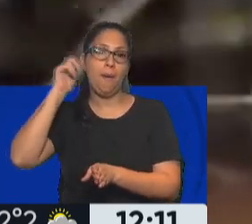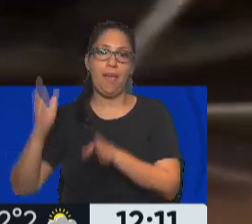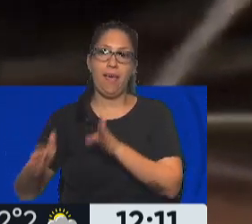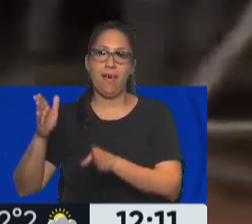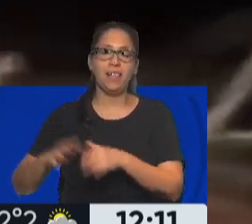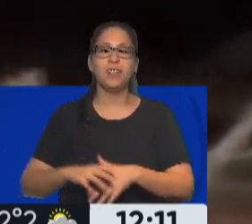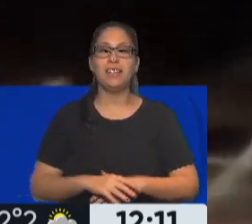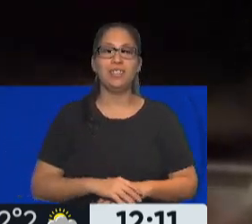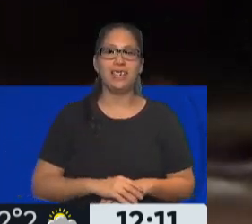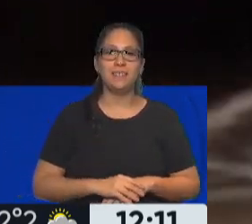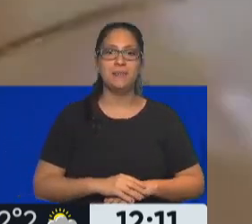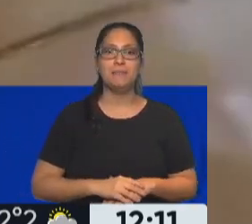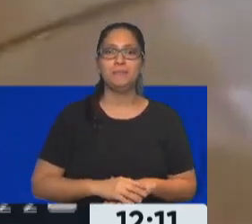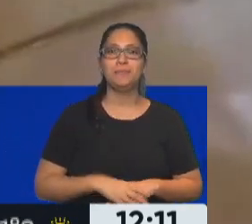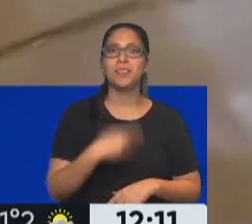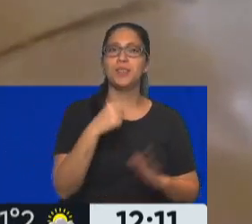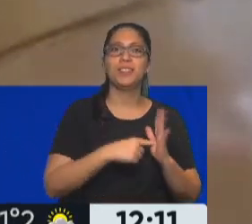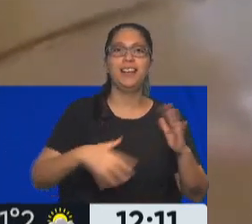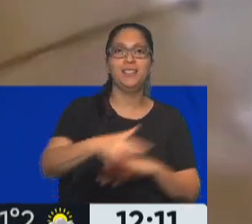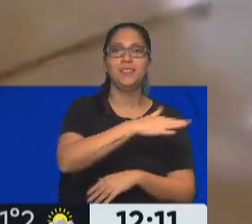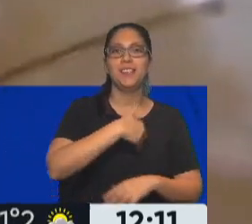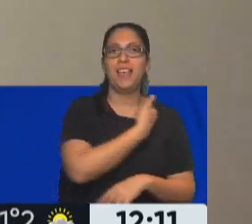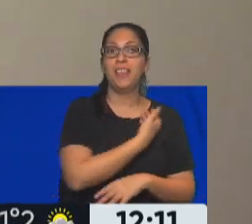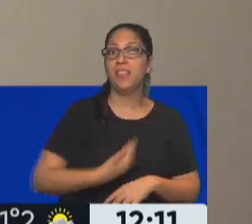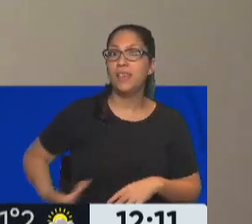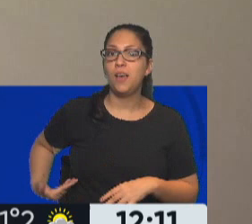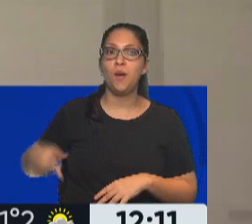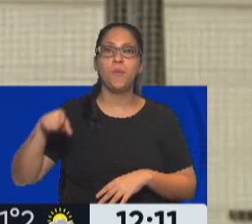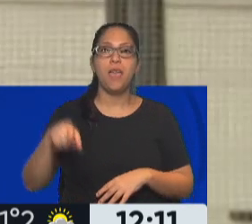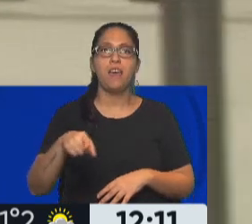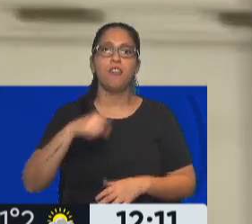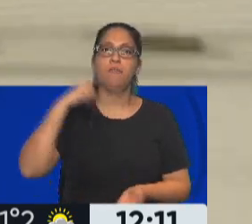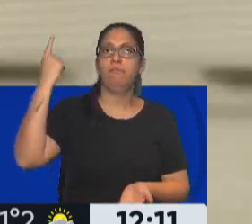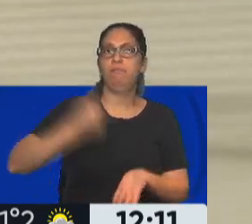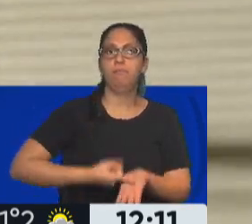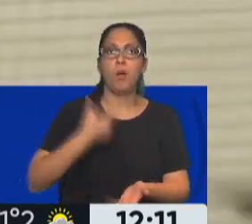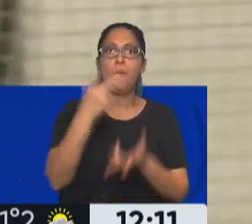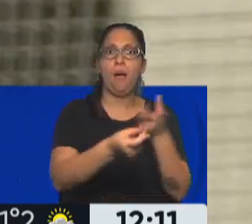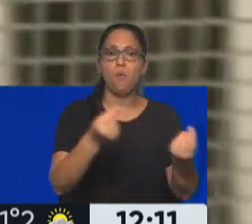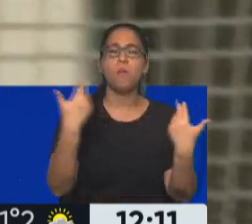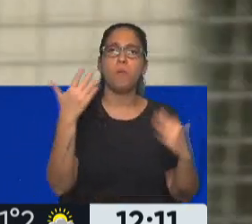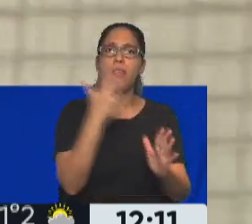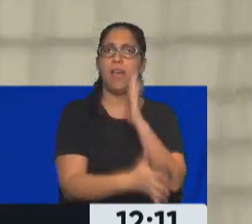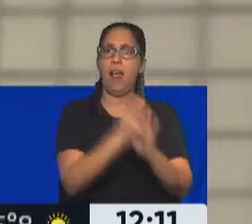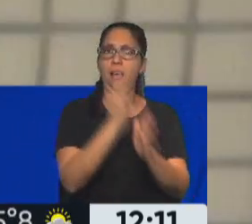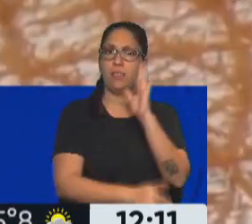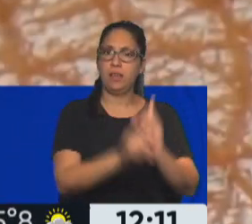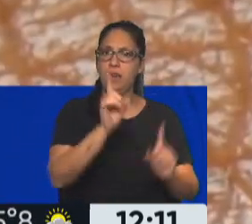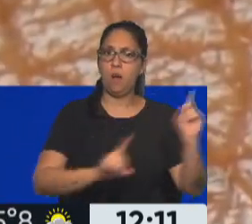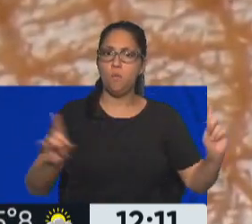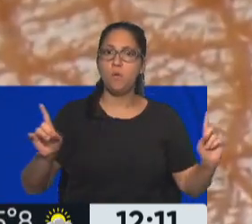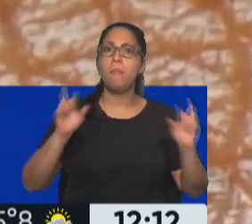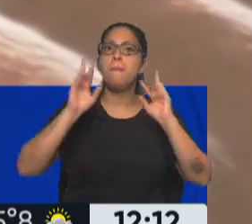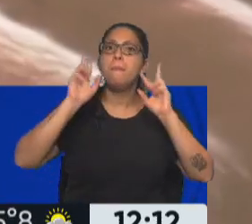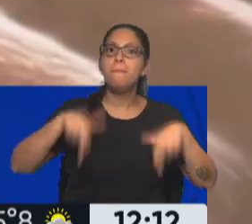ciudad tendrá a su cargo la aplicación de la vacuna, en algunos casos sin costo para la gente. El plan